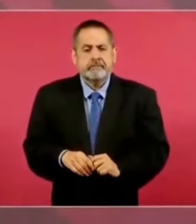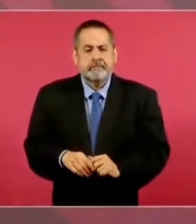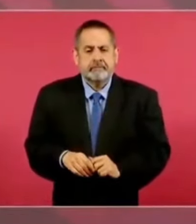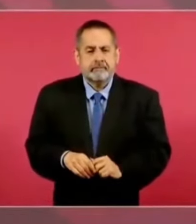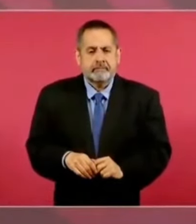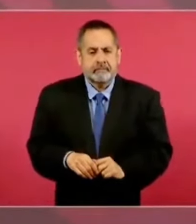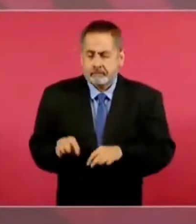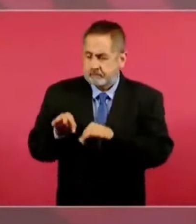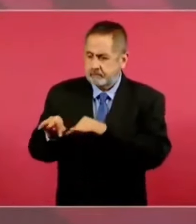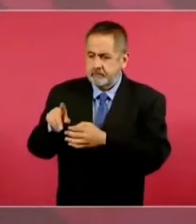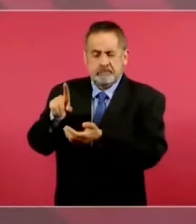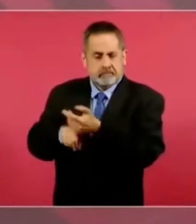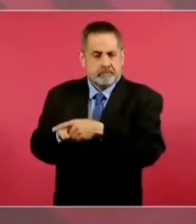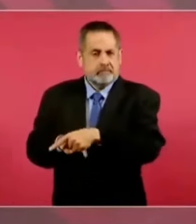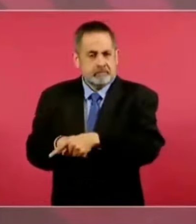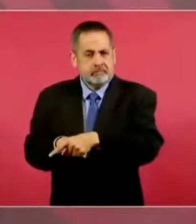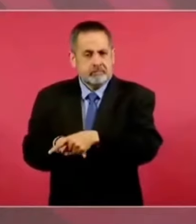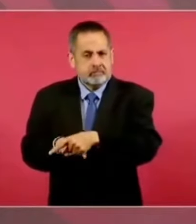trabajadores